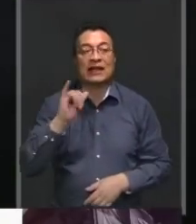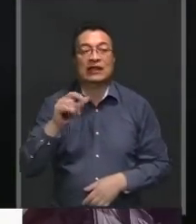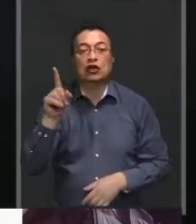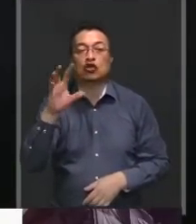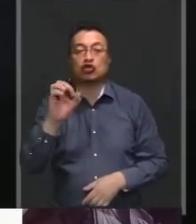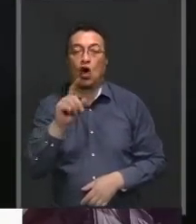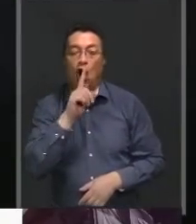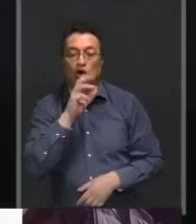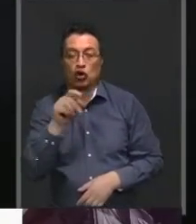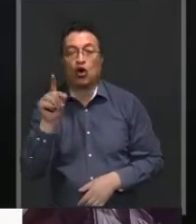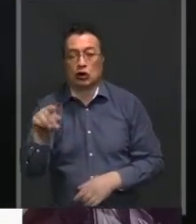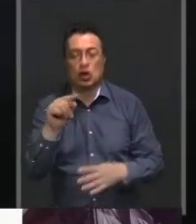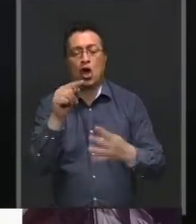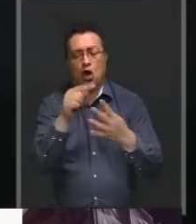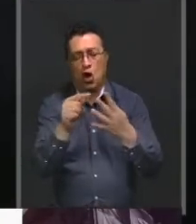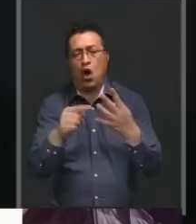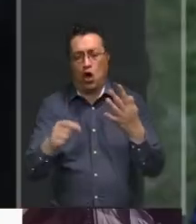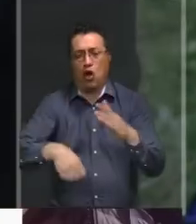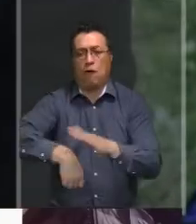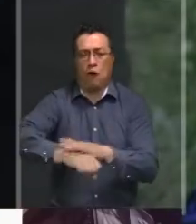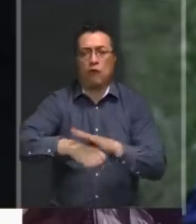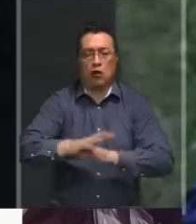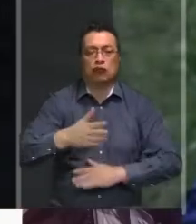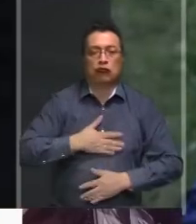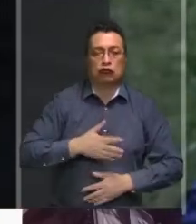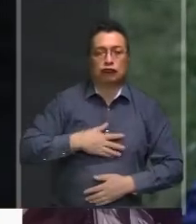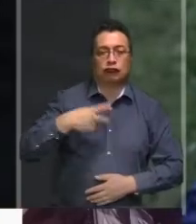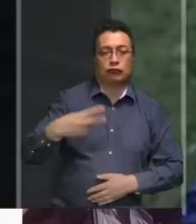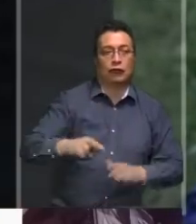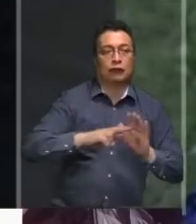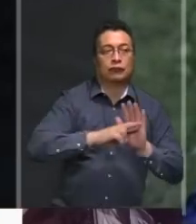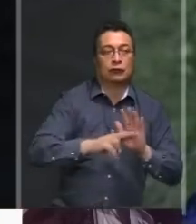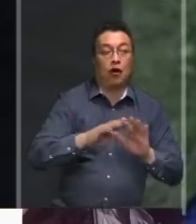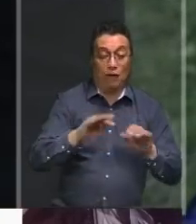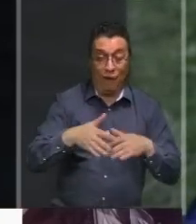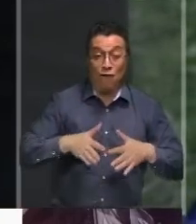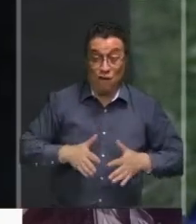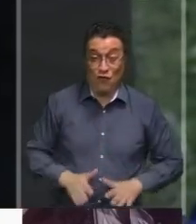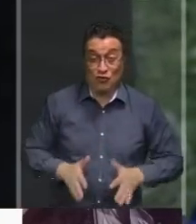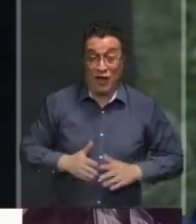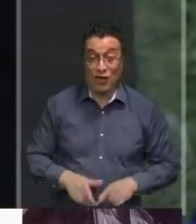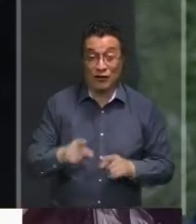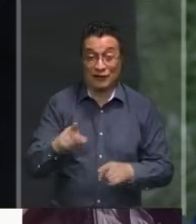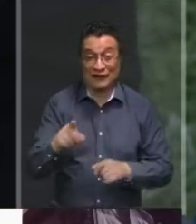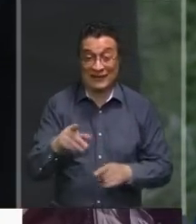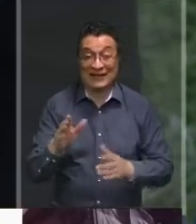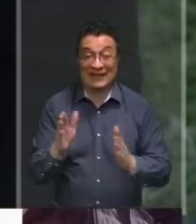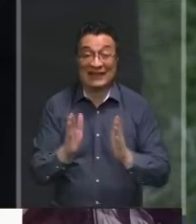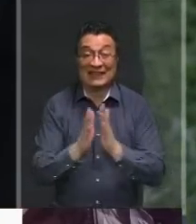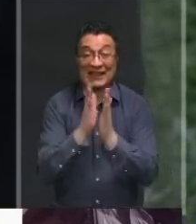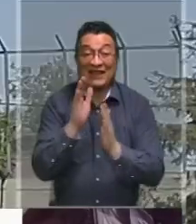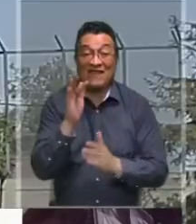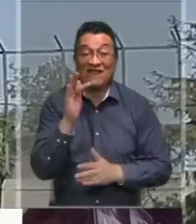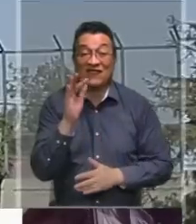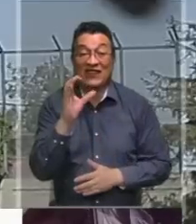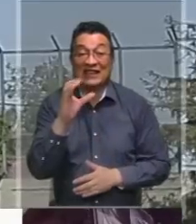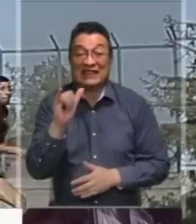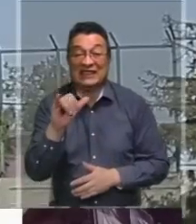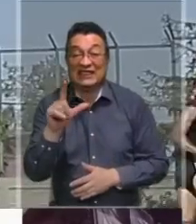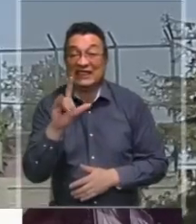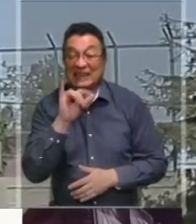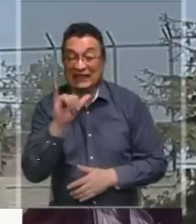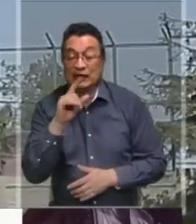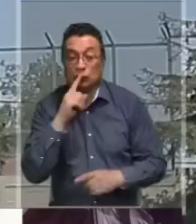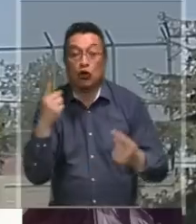Soto, entre muchos otros futbolistas. El fundador y propietario del llamado San City, que este fin de semana enfrentará